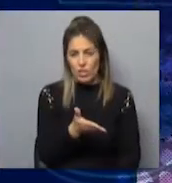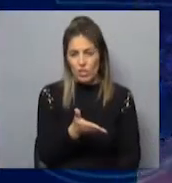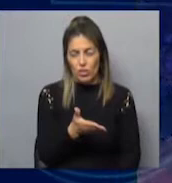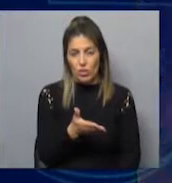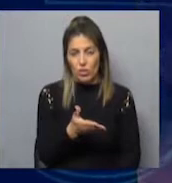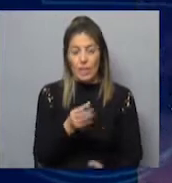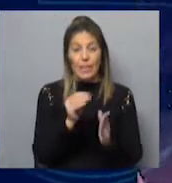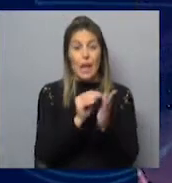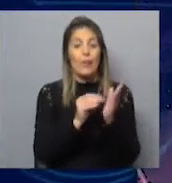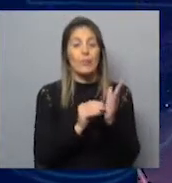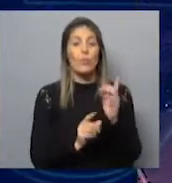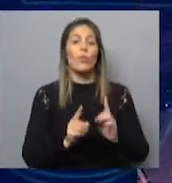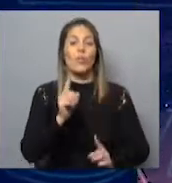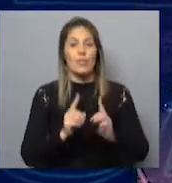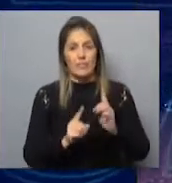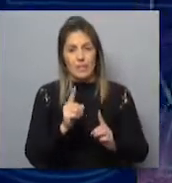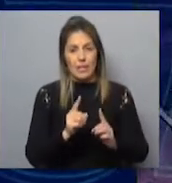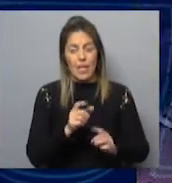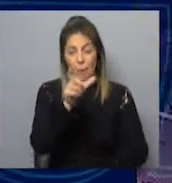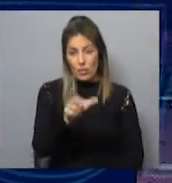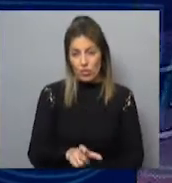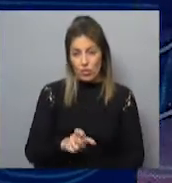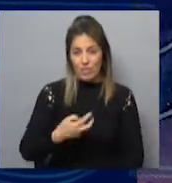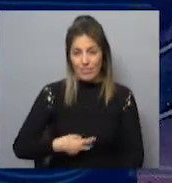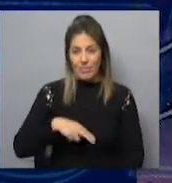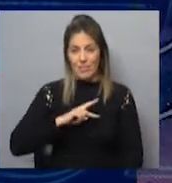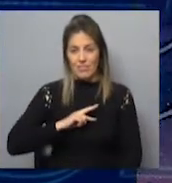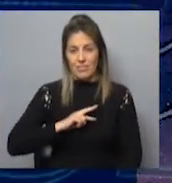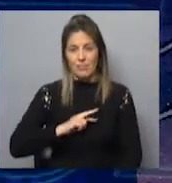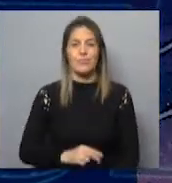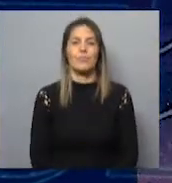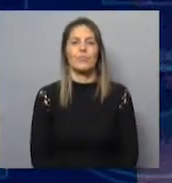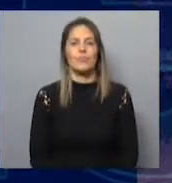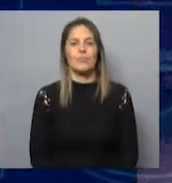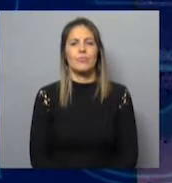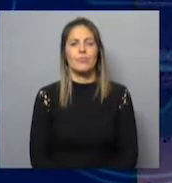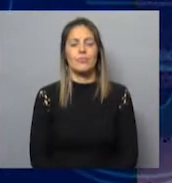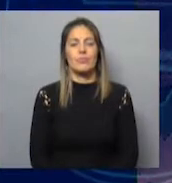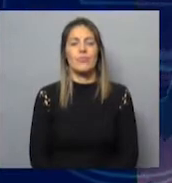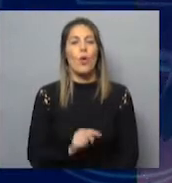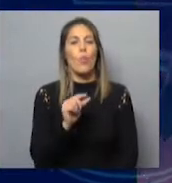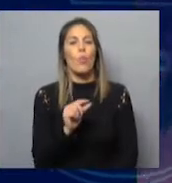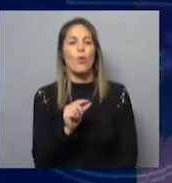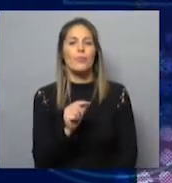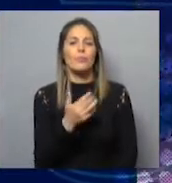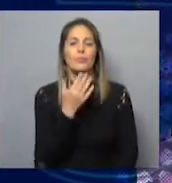matrícula universitaria es de personas trans entonces supongo